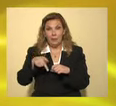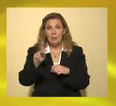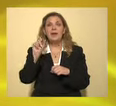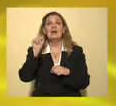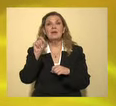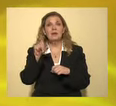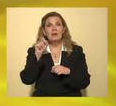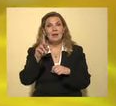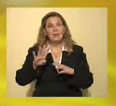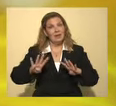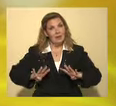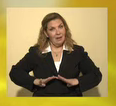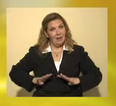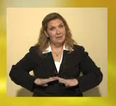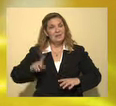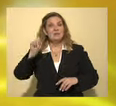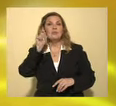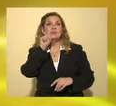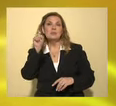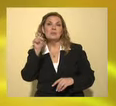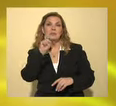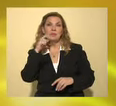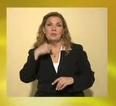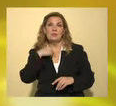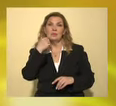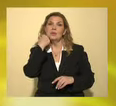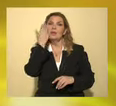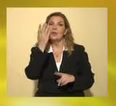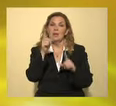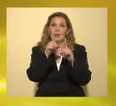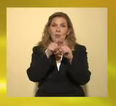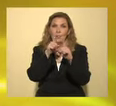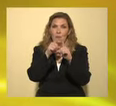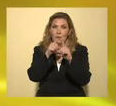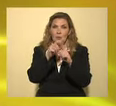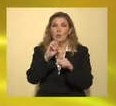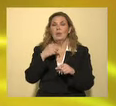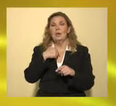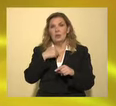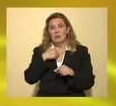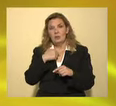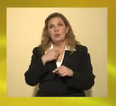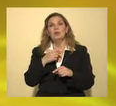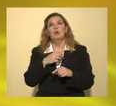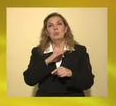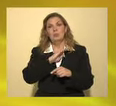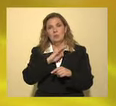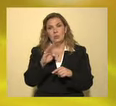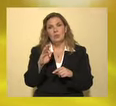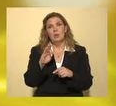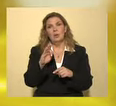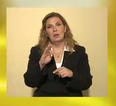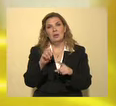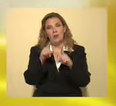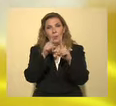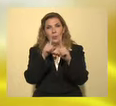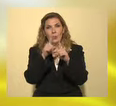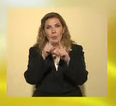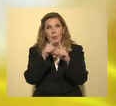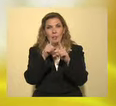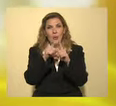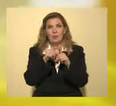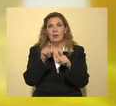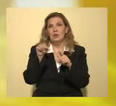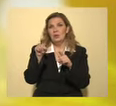mucho la actitud sexual, porque cuando yo quiero hacer una broma y cuando yo salgo a escena, pues la típica de, según